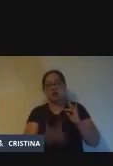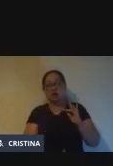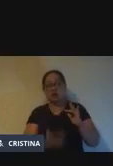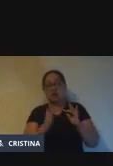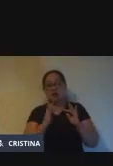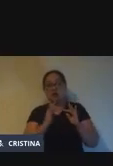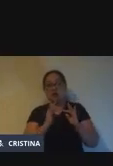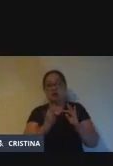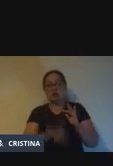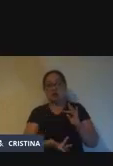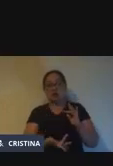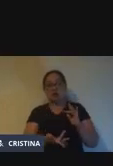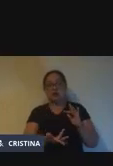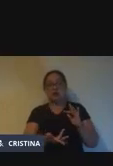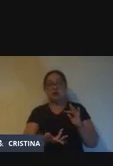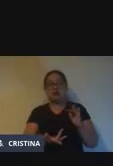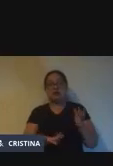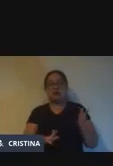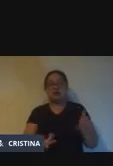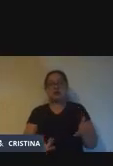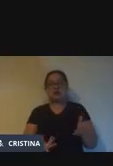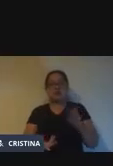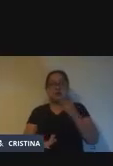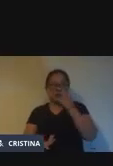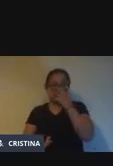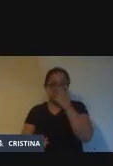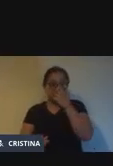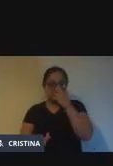pues, no fuera de